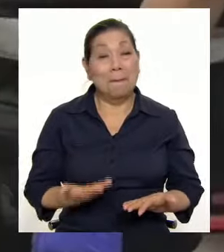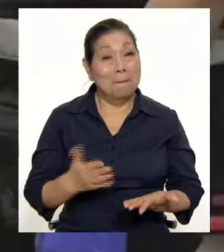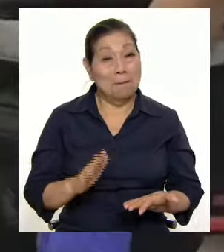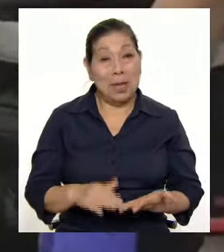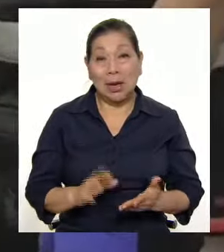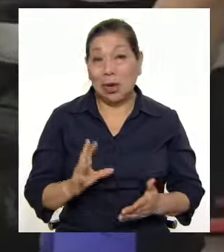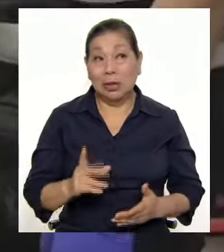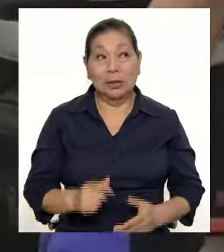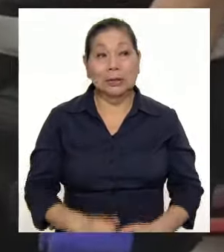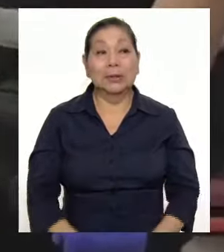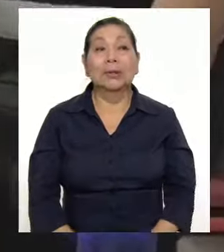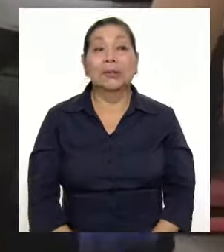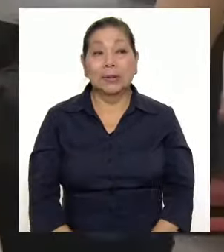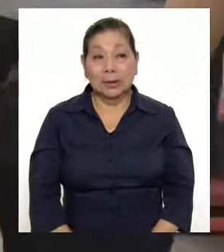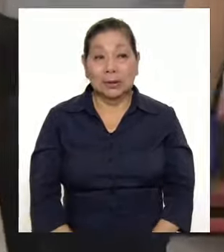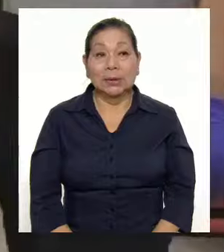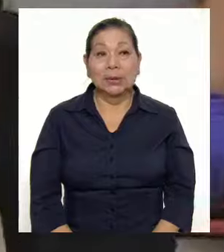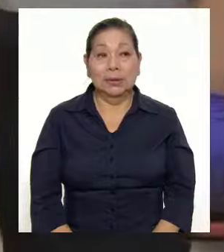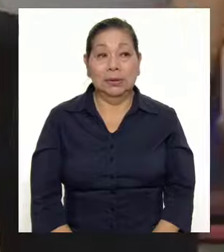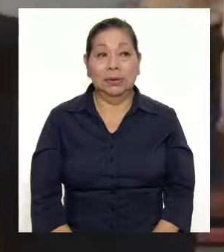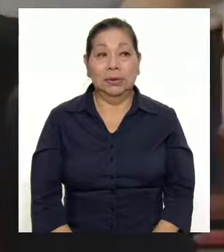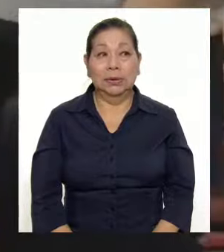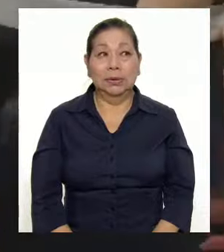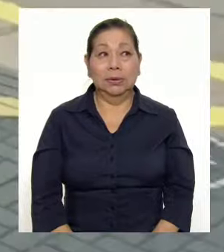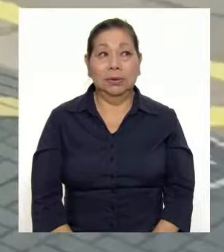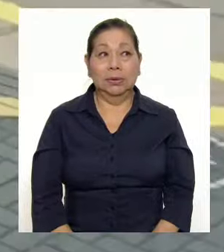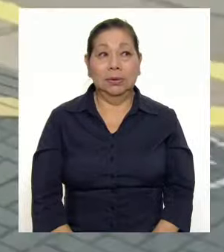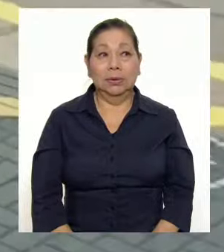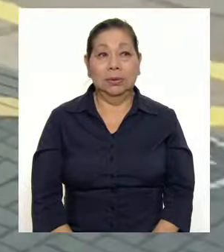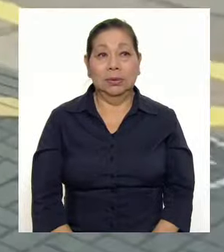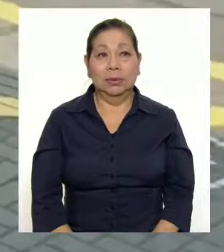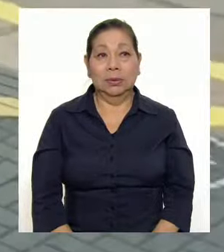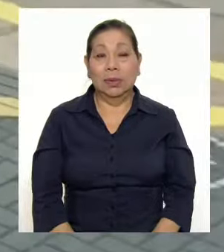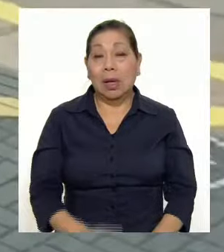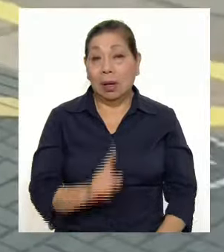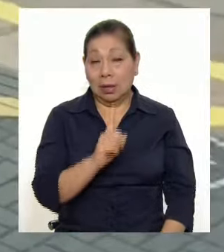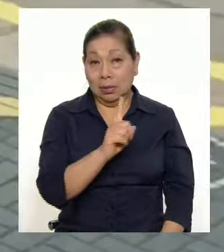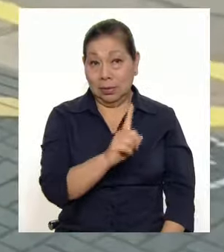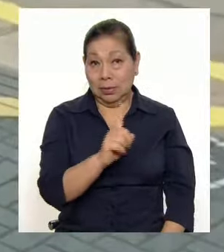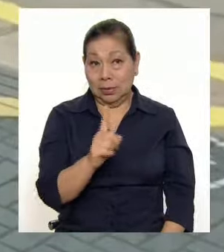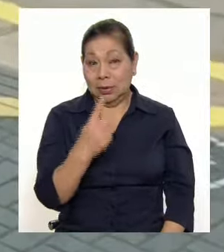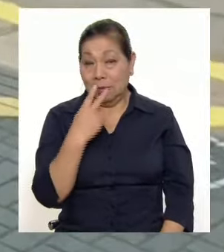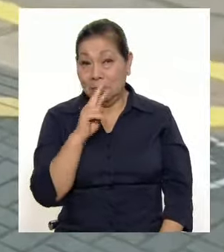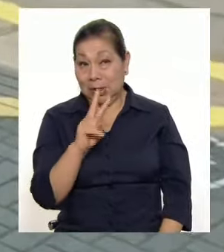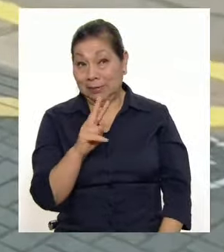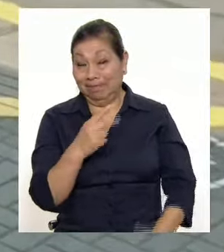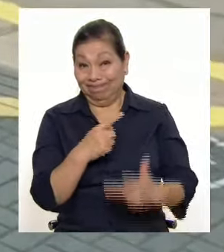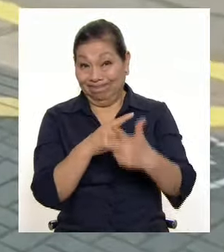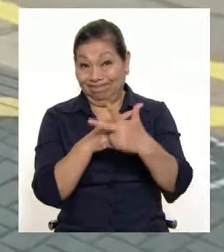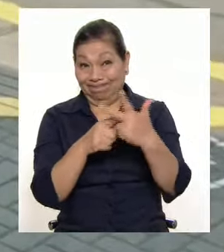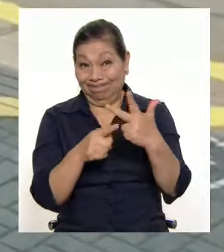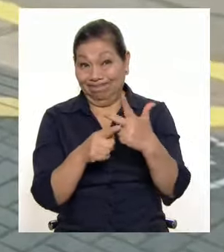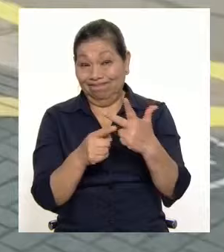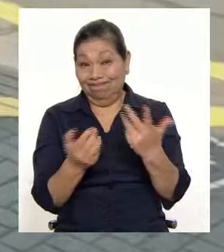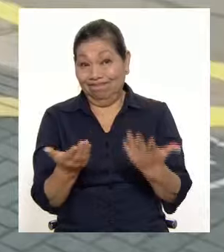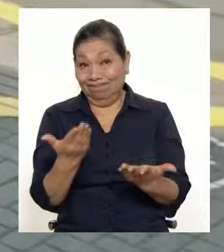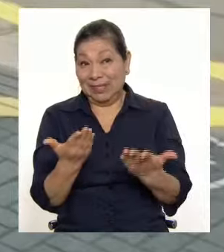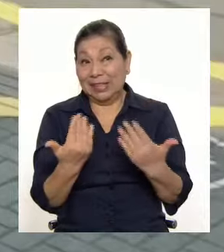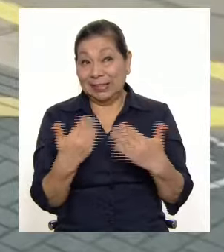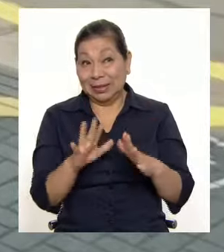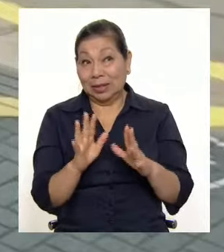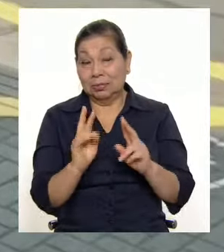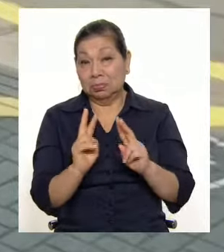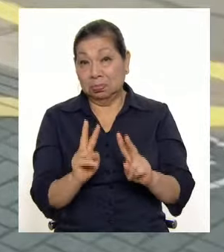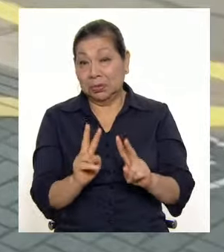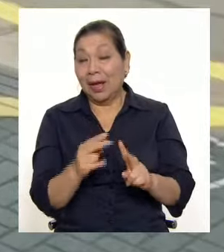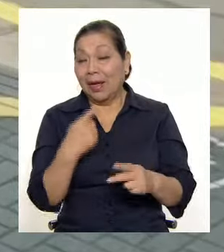ilícita. Soy su pareja de una de ellas. Vea bien cada uno de sus movimientos. Al parecer ya estaban